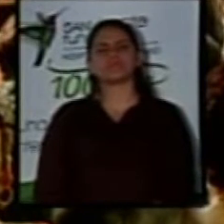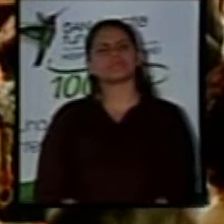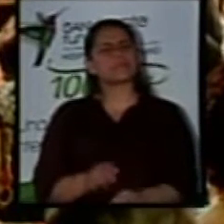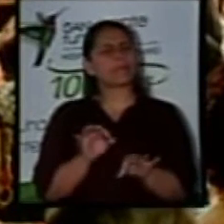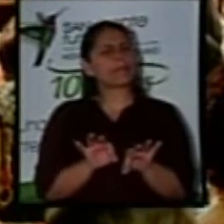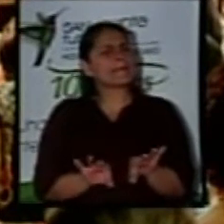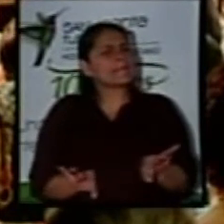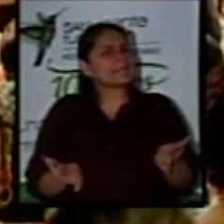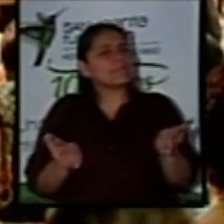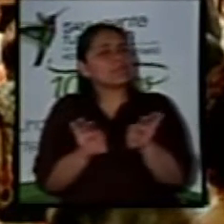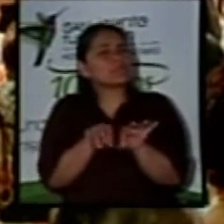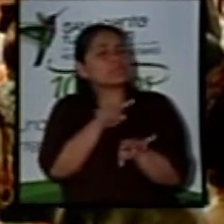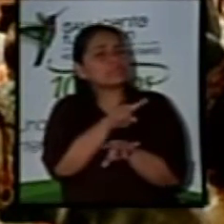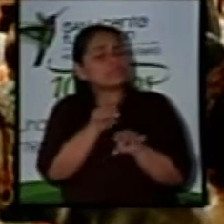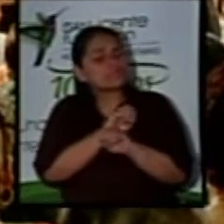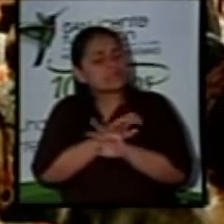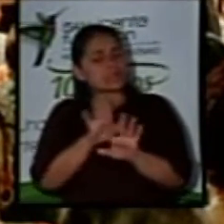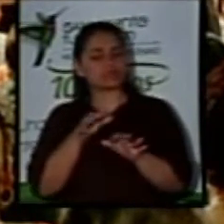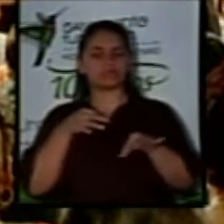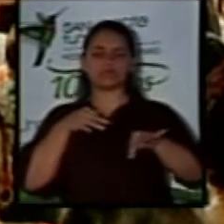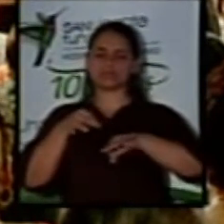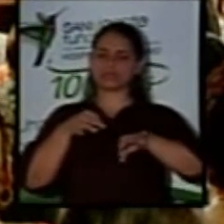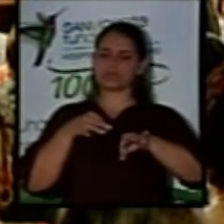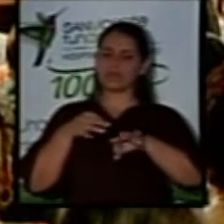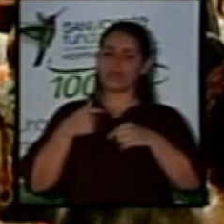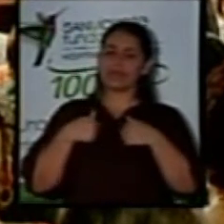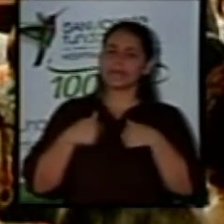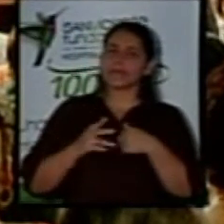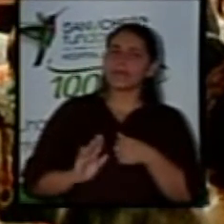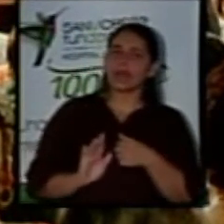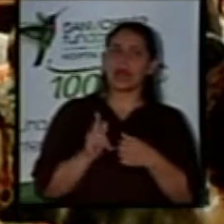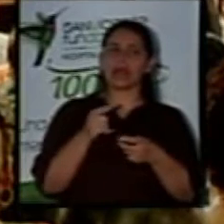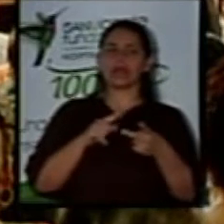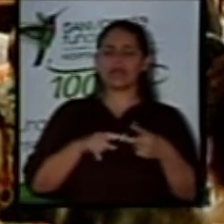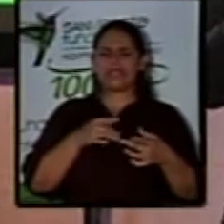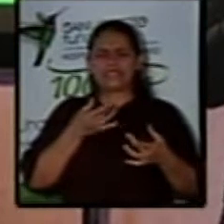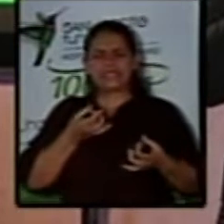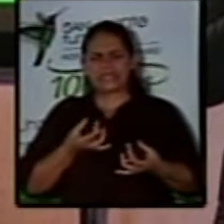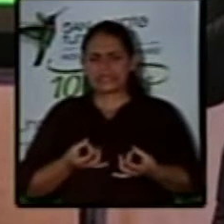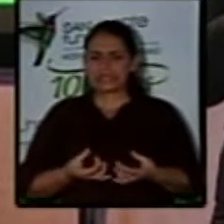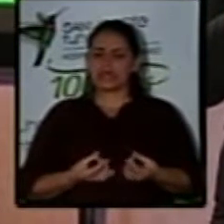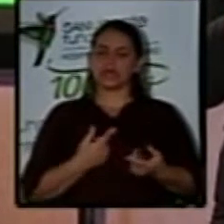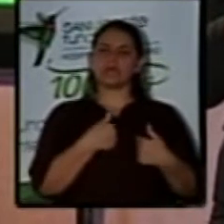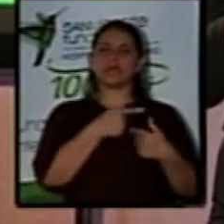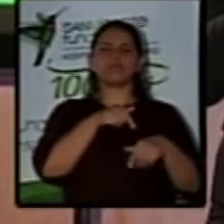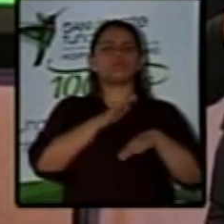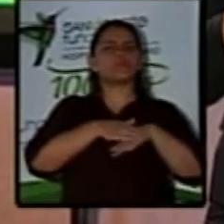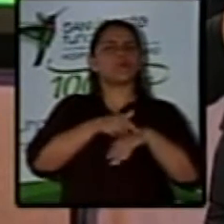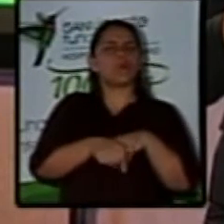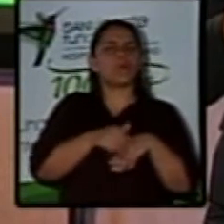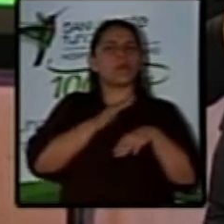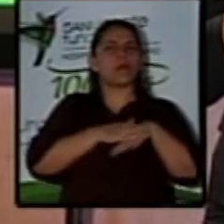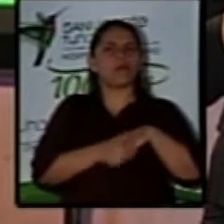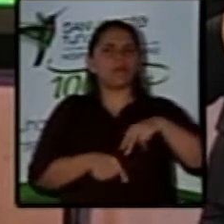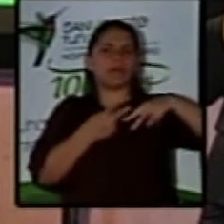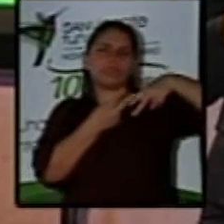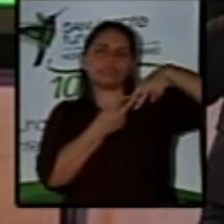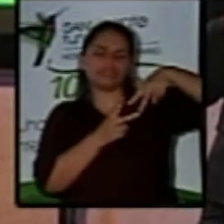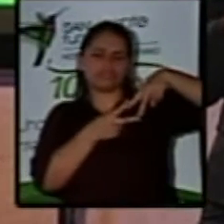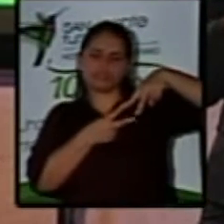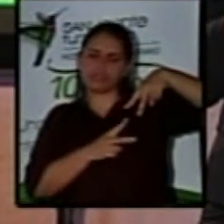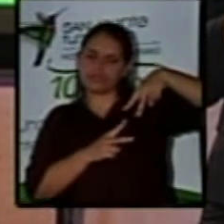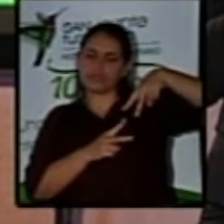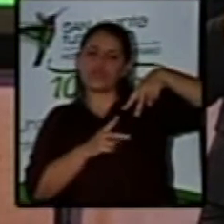Pero yo lo que quiero que tengamos claro es que cuando tengamos estos síntomas que estamos atribuyendo a unas varices,